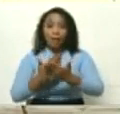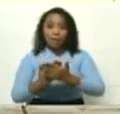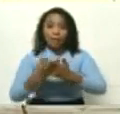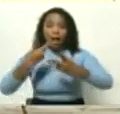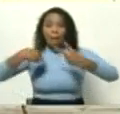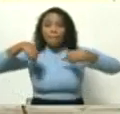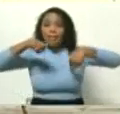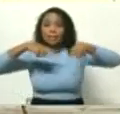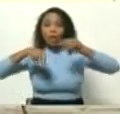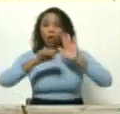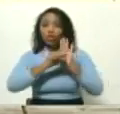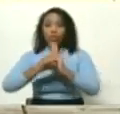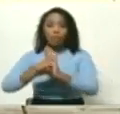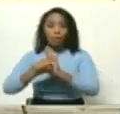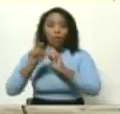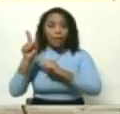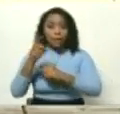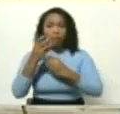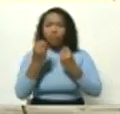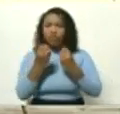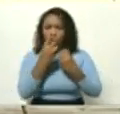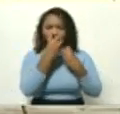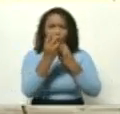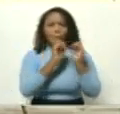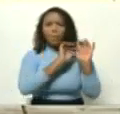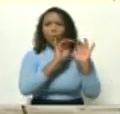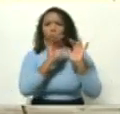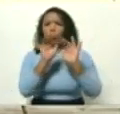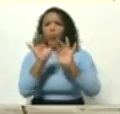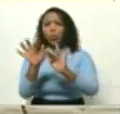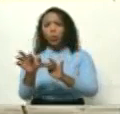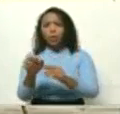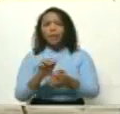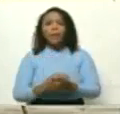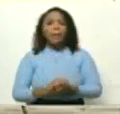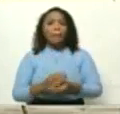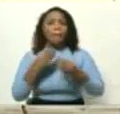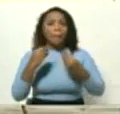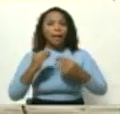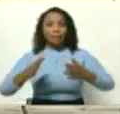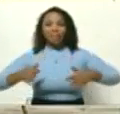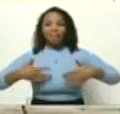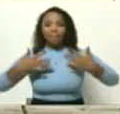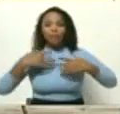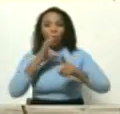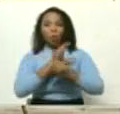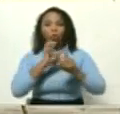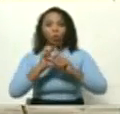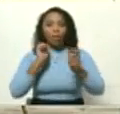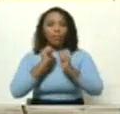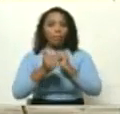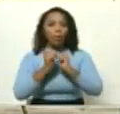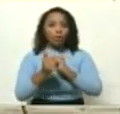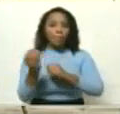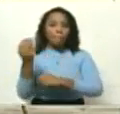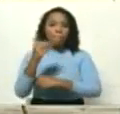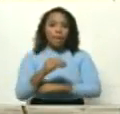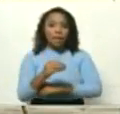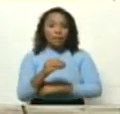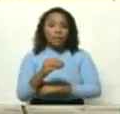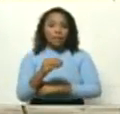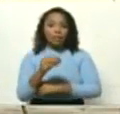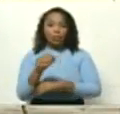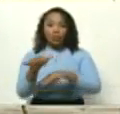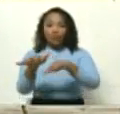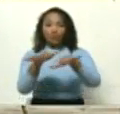muy visitado, muy turístico, para la recreación, cultura, deporte, y además que está bien